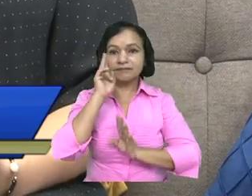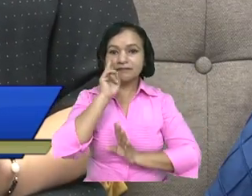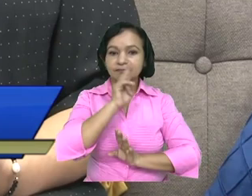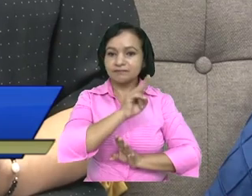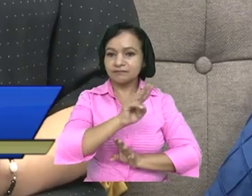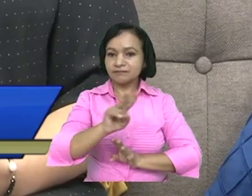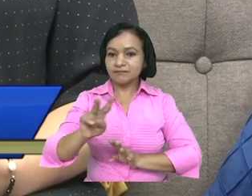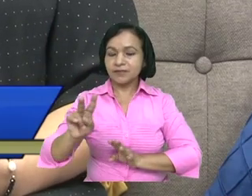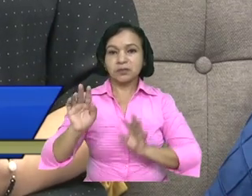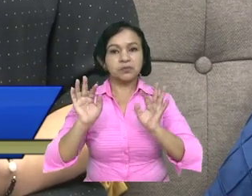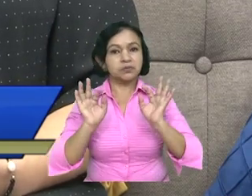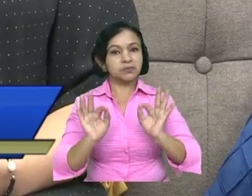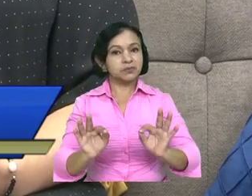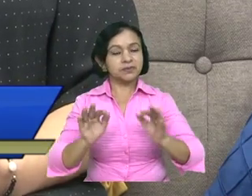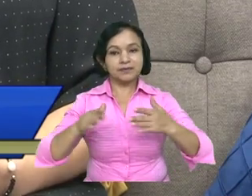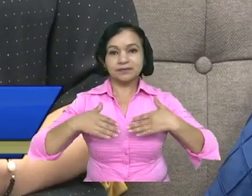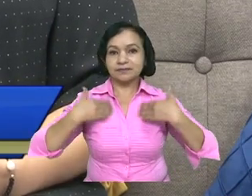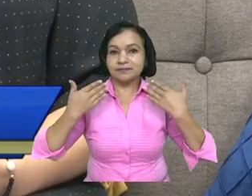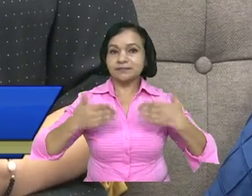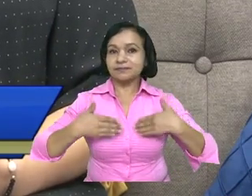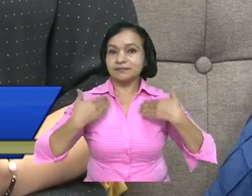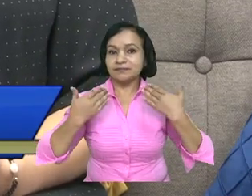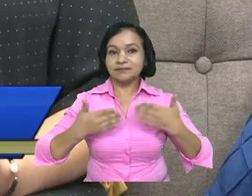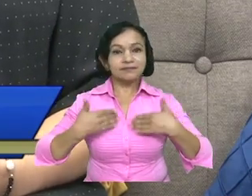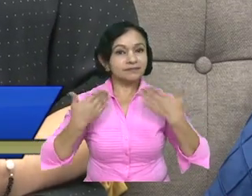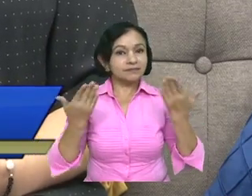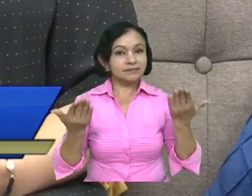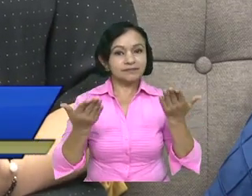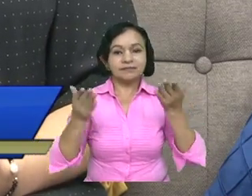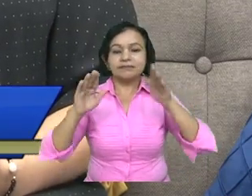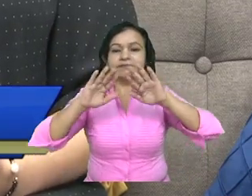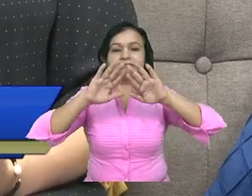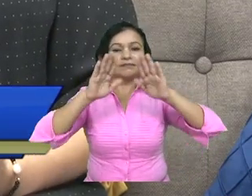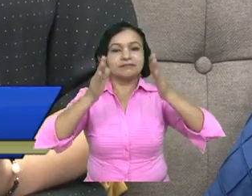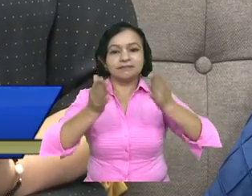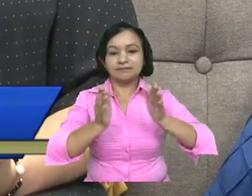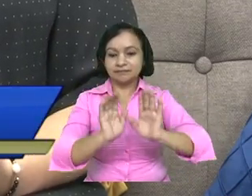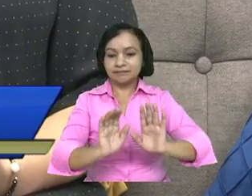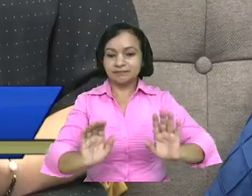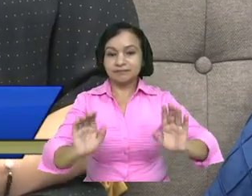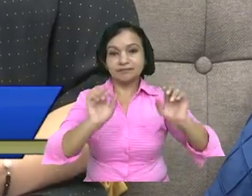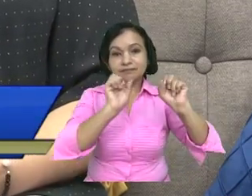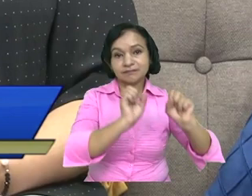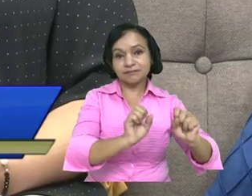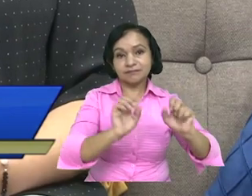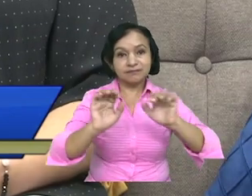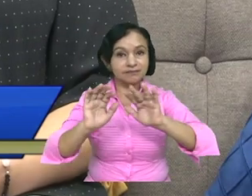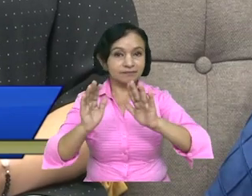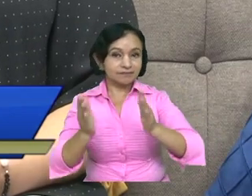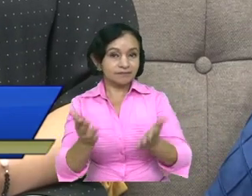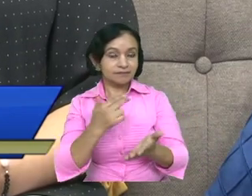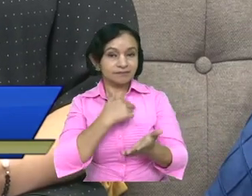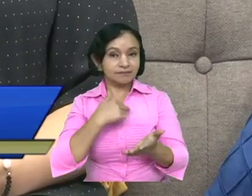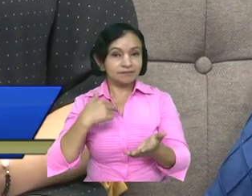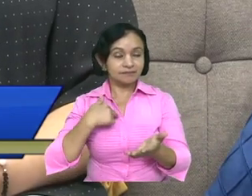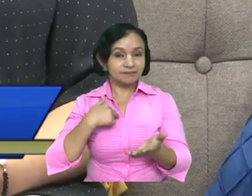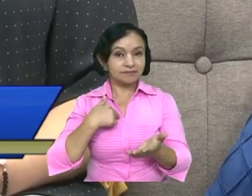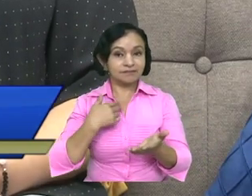pues esa alegría donde ya las mujeres, los niños, las niñas están haciendo